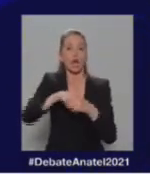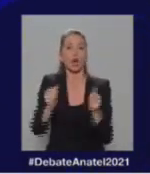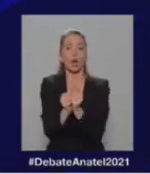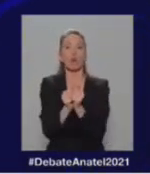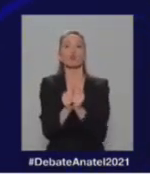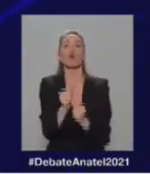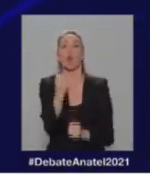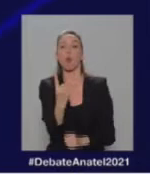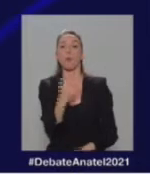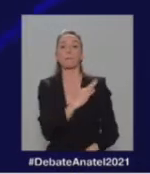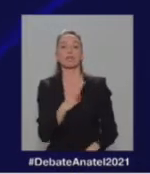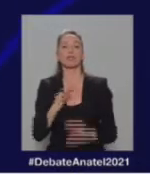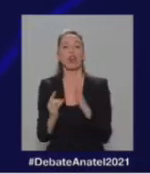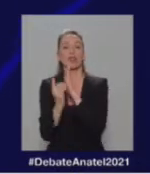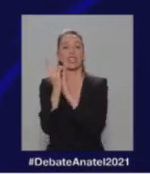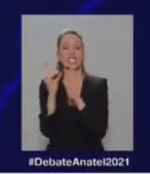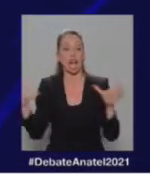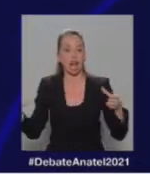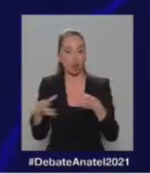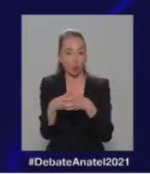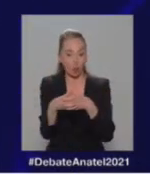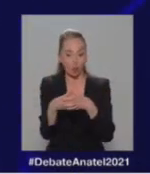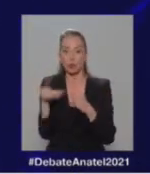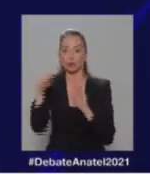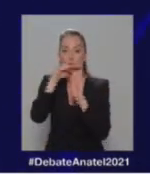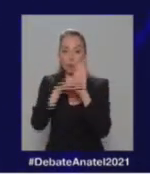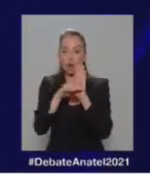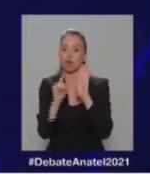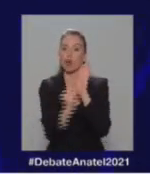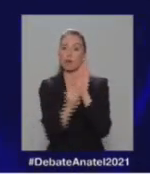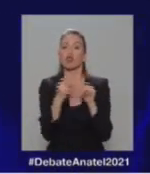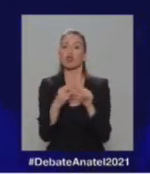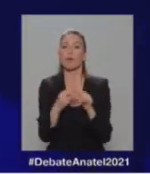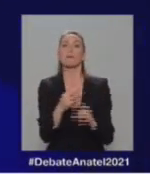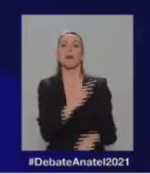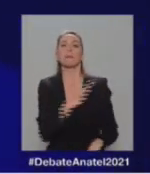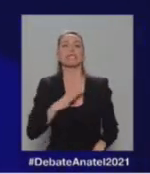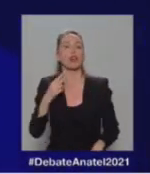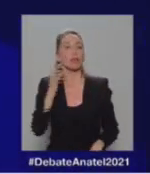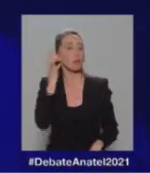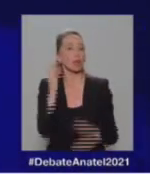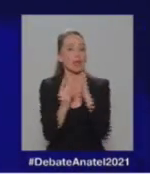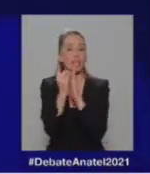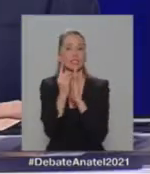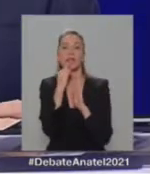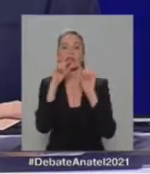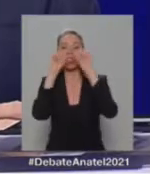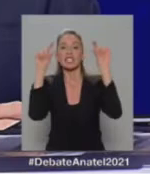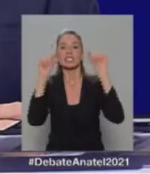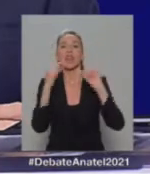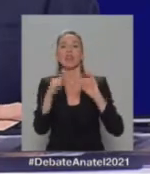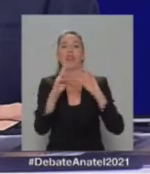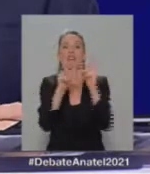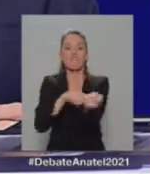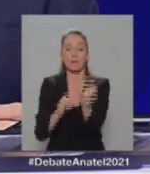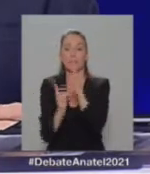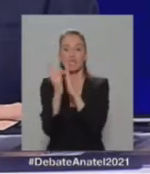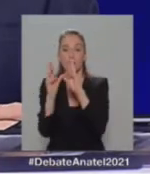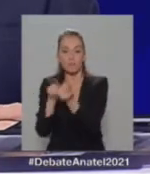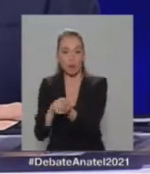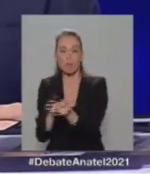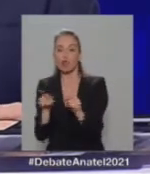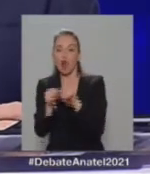Kast aludió a Bachelet y las centrales abiertas bajo su gestión. Lo anterior causó carcajadas de todos los aspirantes a la